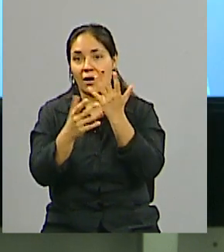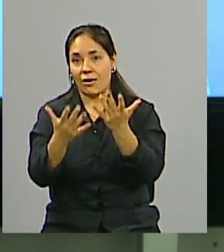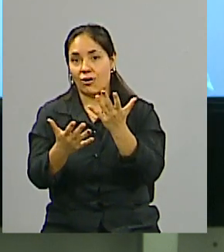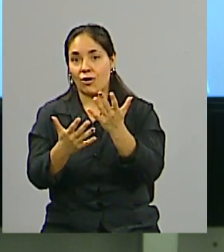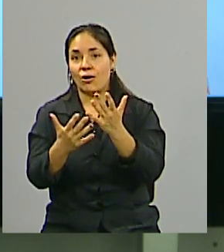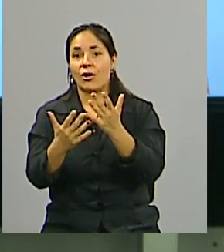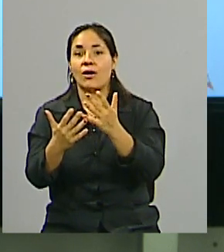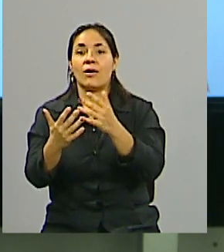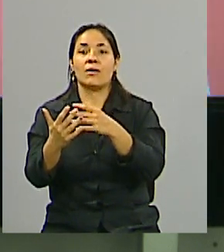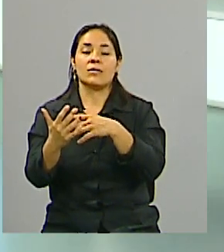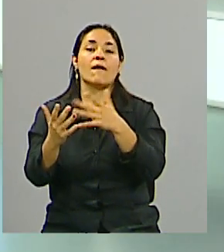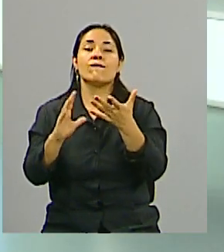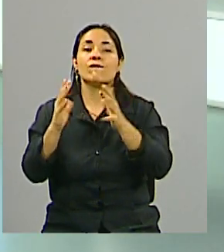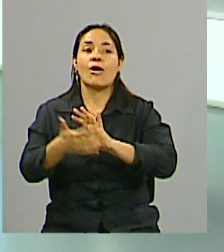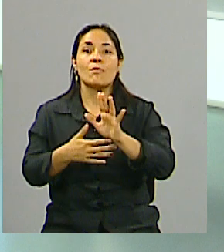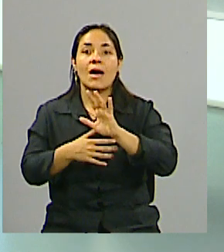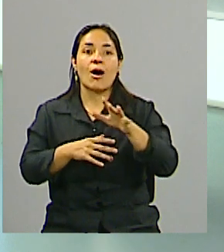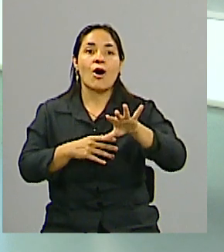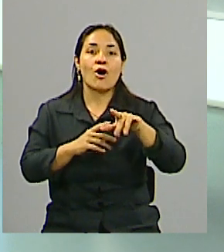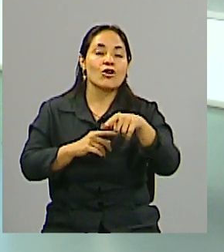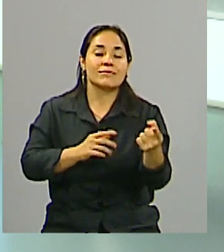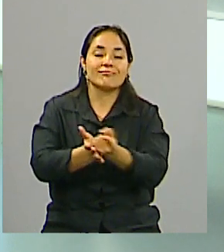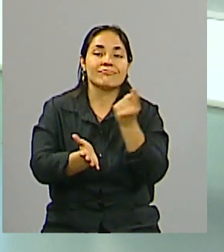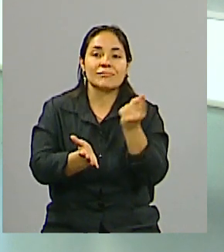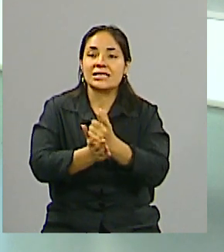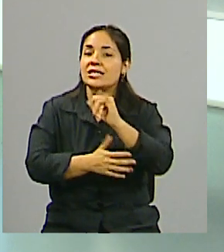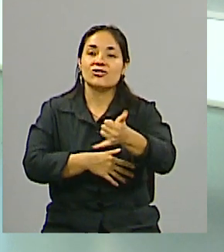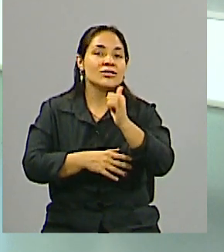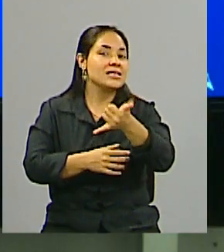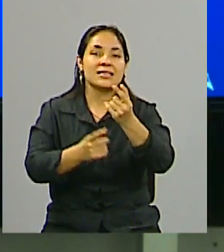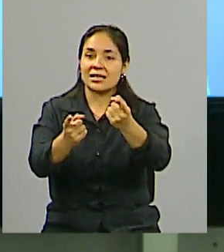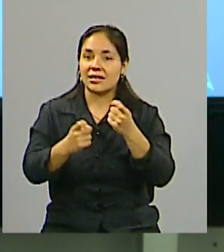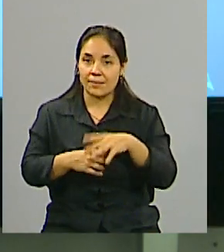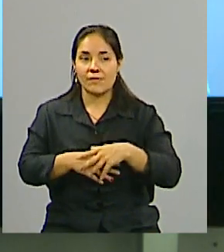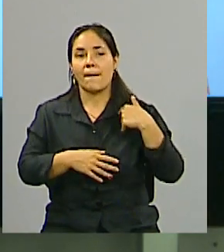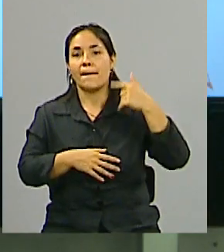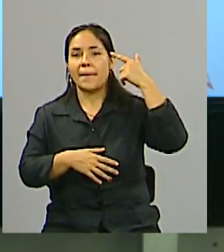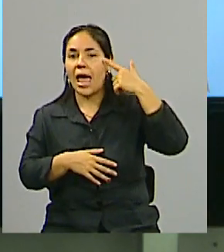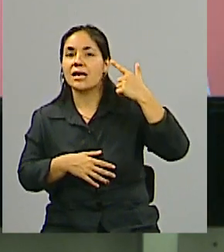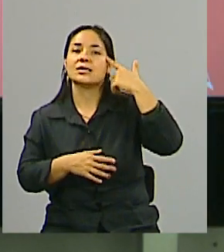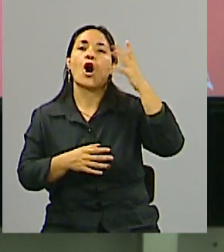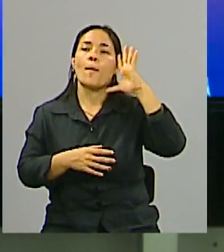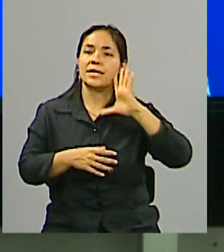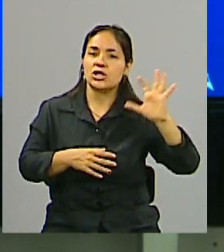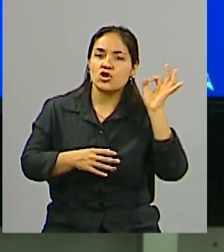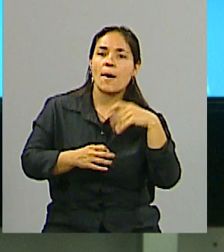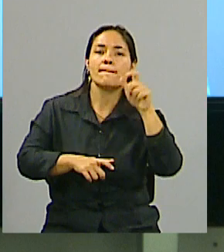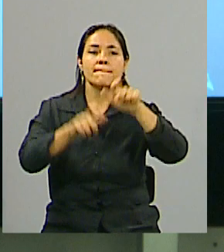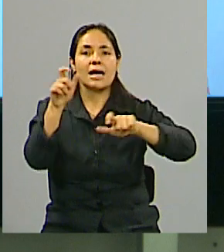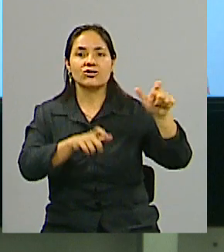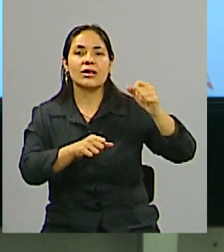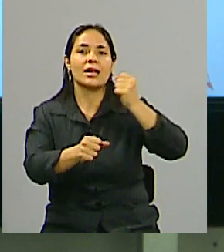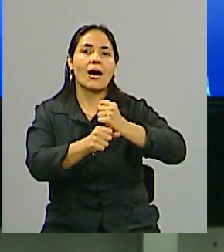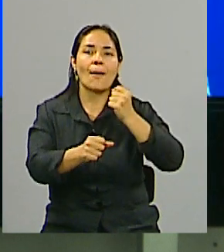No hay otras formas de sobrevivencia posible. Más allá de que la gente piense y hay como una opinión generalizada de que hay gente que vive